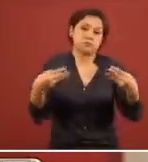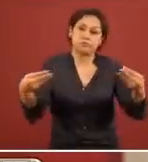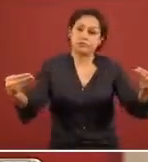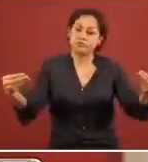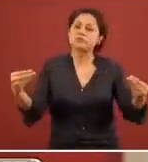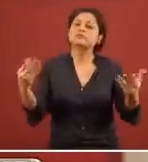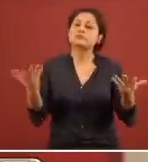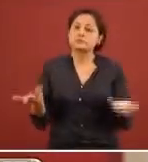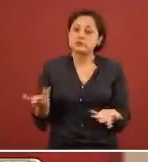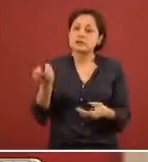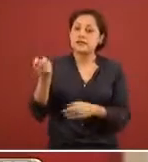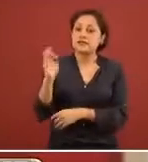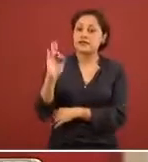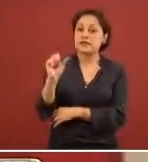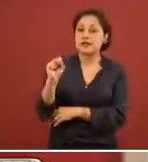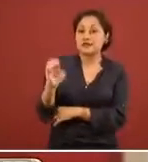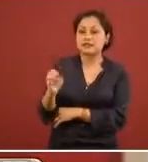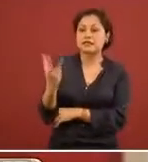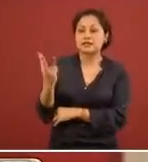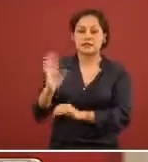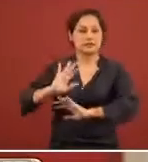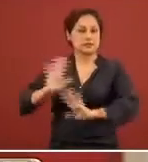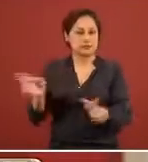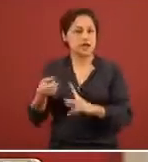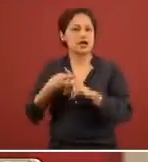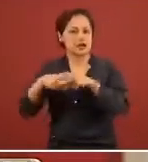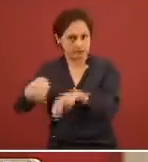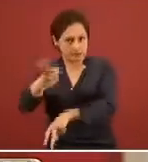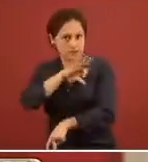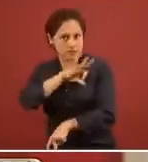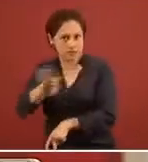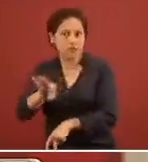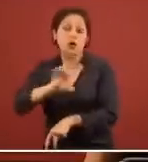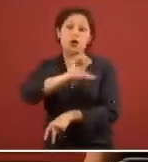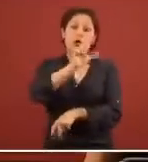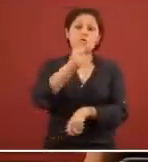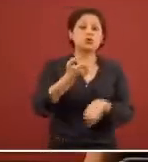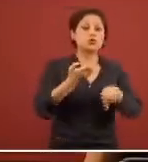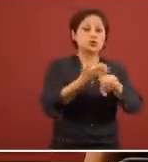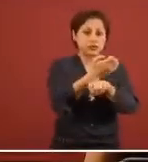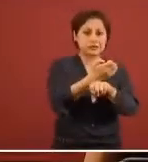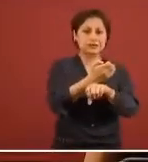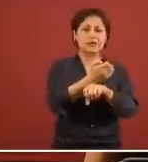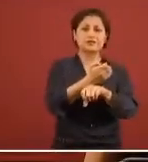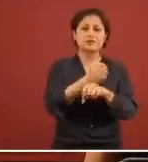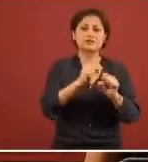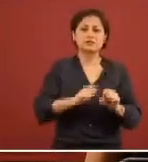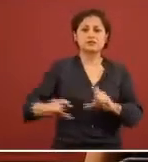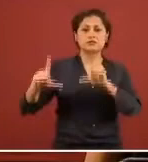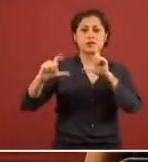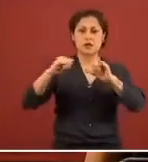corresponder con fase 3, lo es también el caso de algunos de los estados que aparecen en el mapa pintados de amarillo o de color